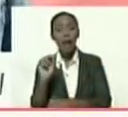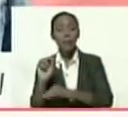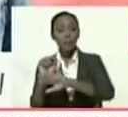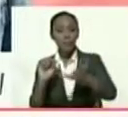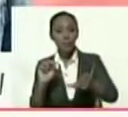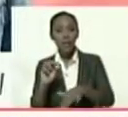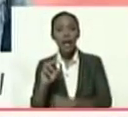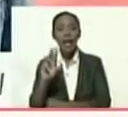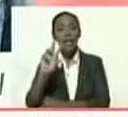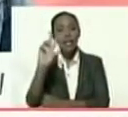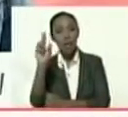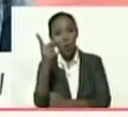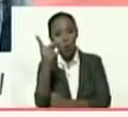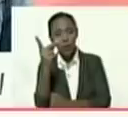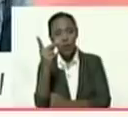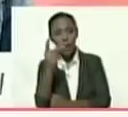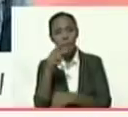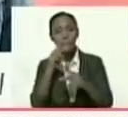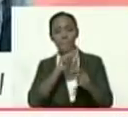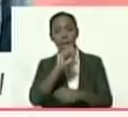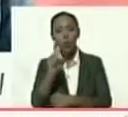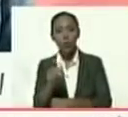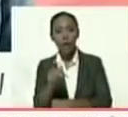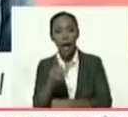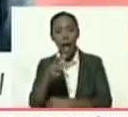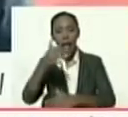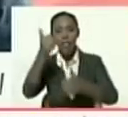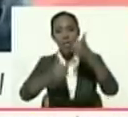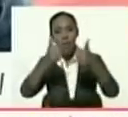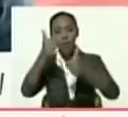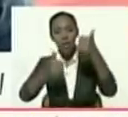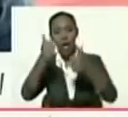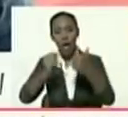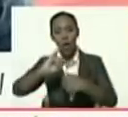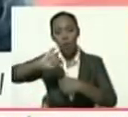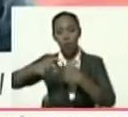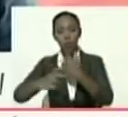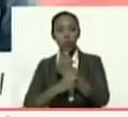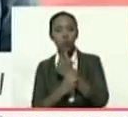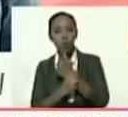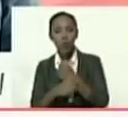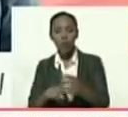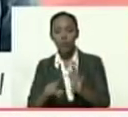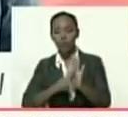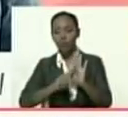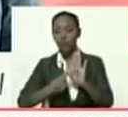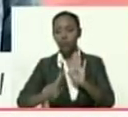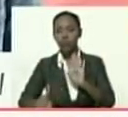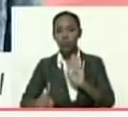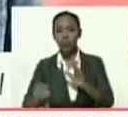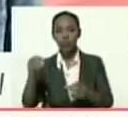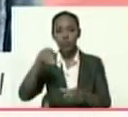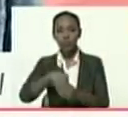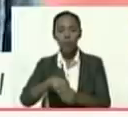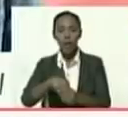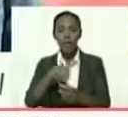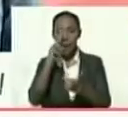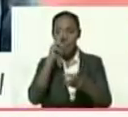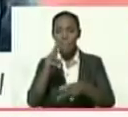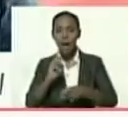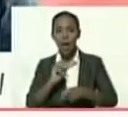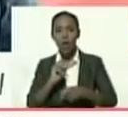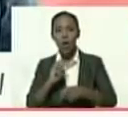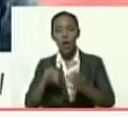pasado 8 de noviembre el diputado de la ultraderecha Juan Guaidó decretó la intervención del Banco Nacional de